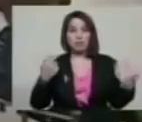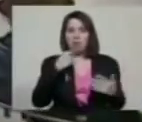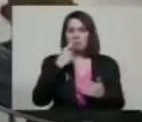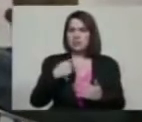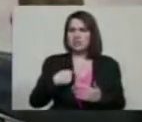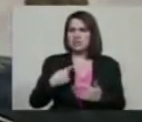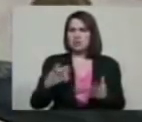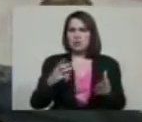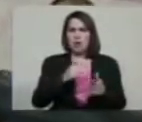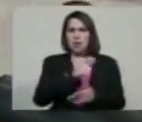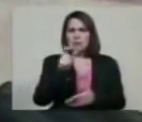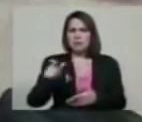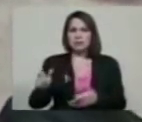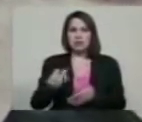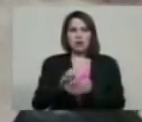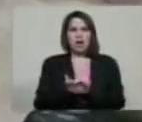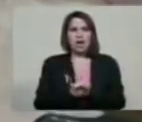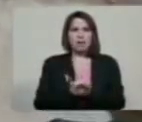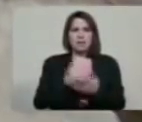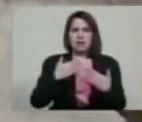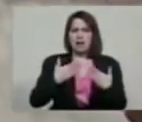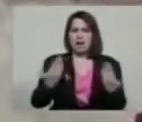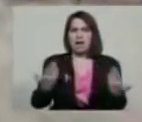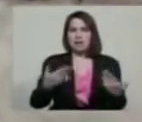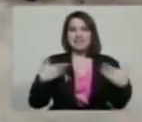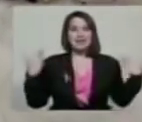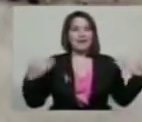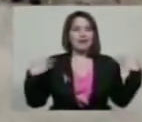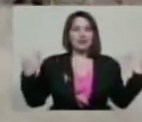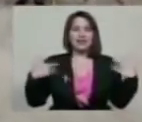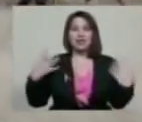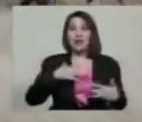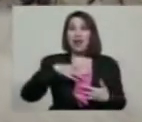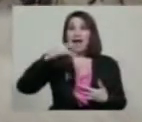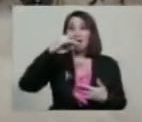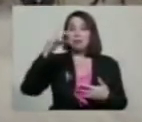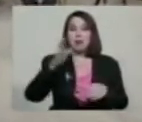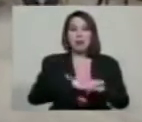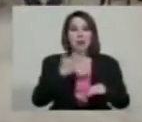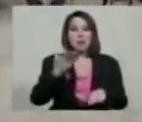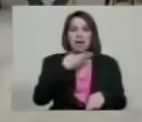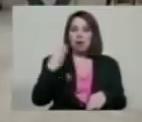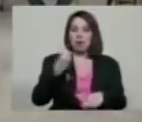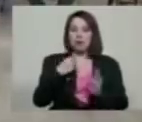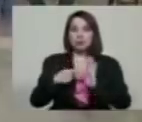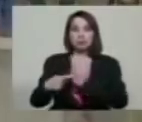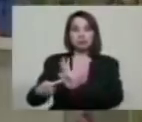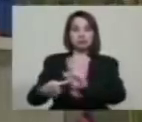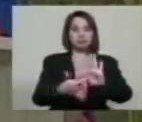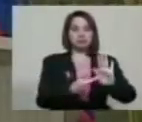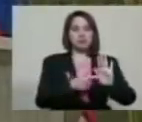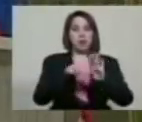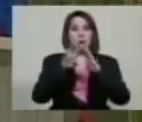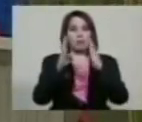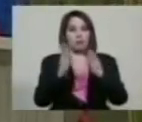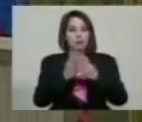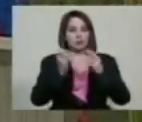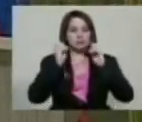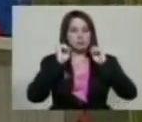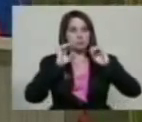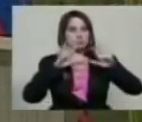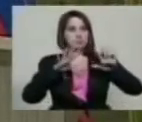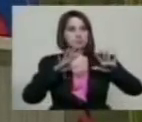la contentura del alma que se alegra porque su juventud brilla en el mundo. mucha disciplina,